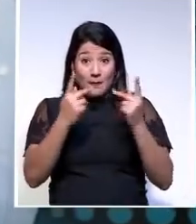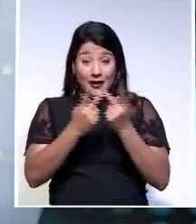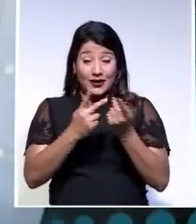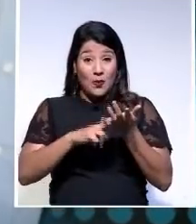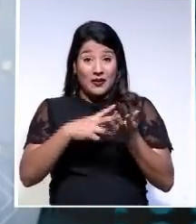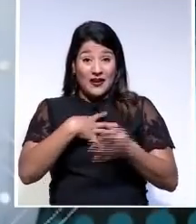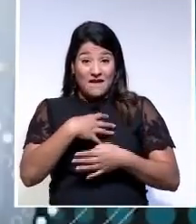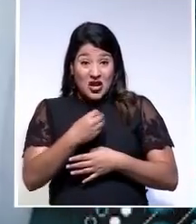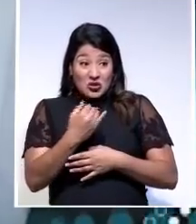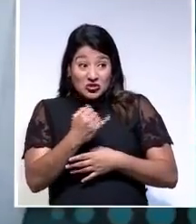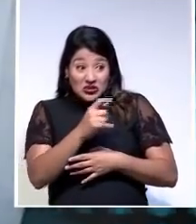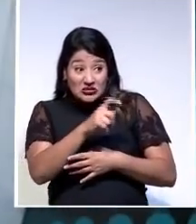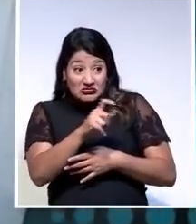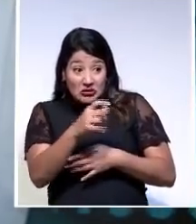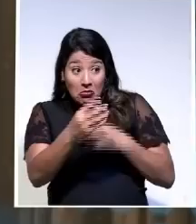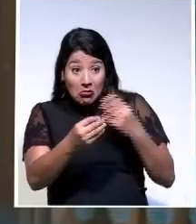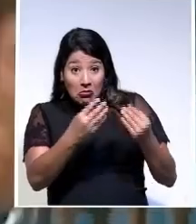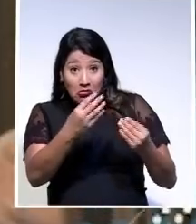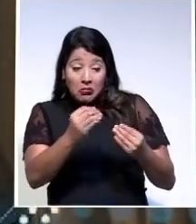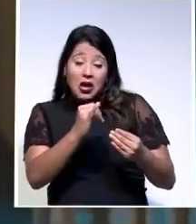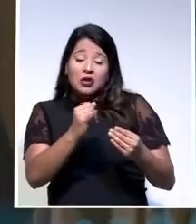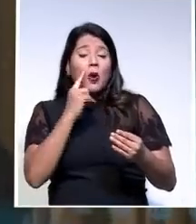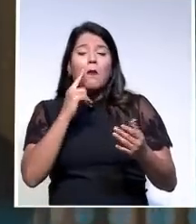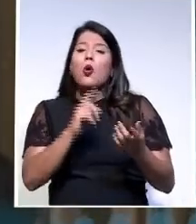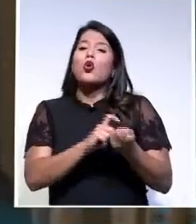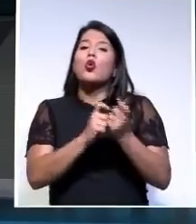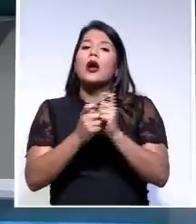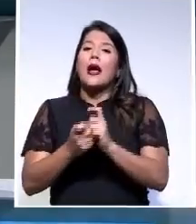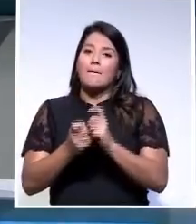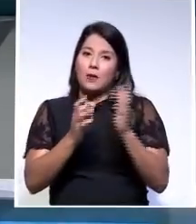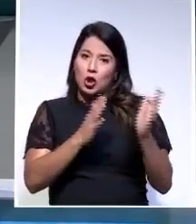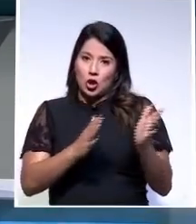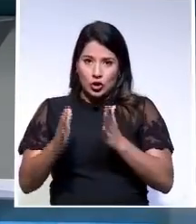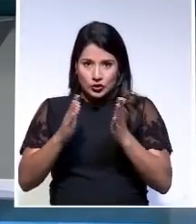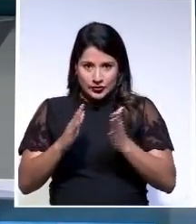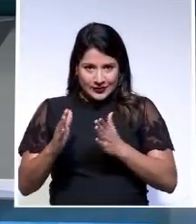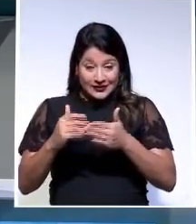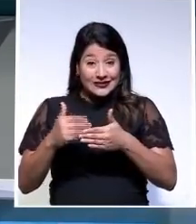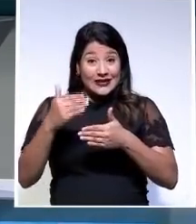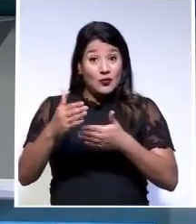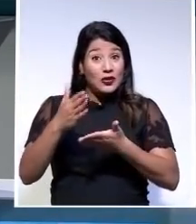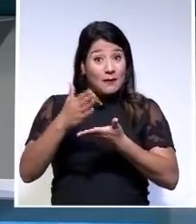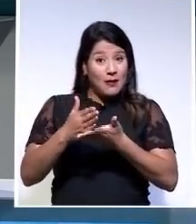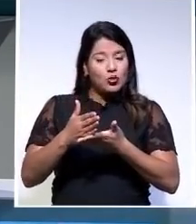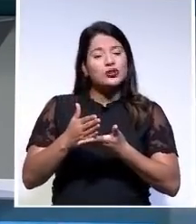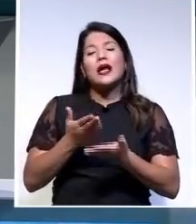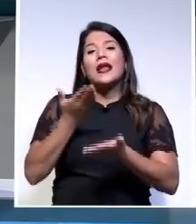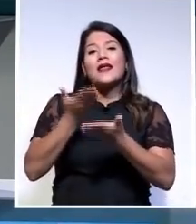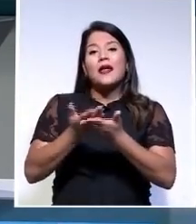salidas obedecen a la renovación de estructuras. Al volver del corte comercial, le traemos esta